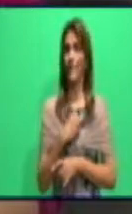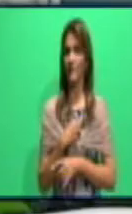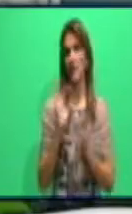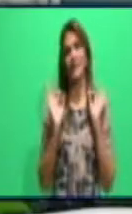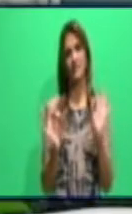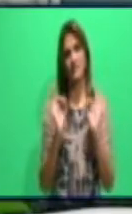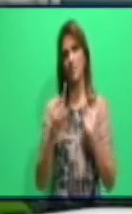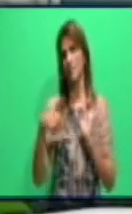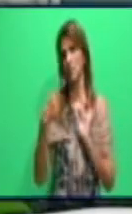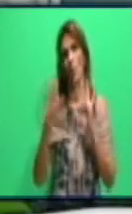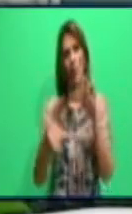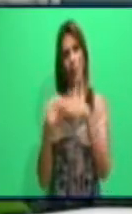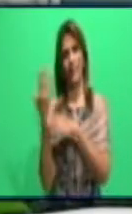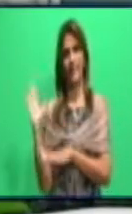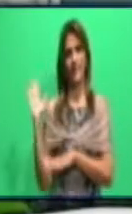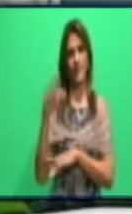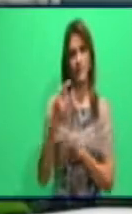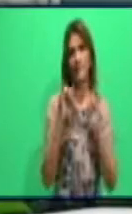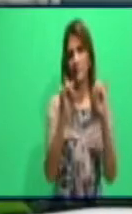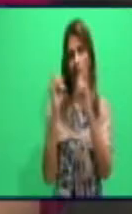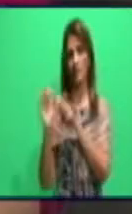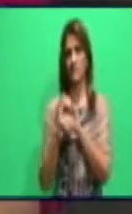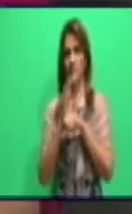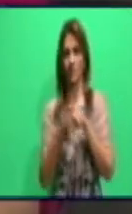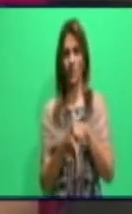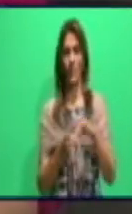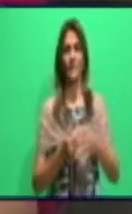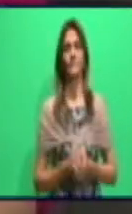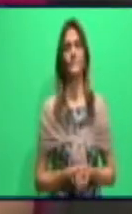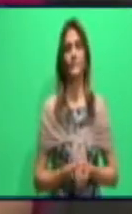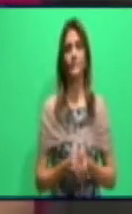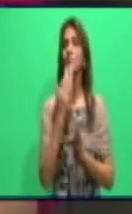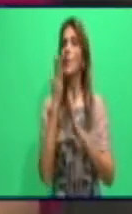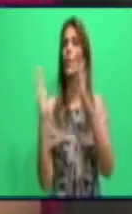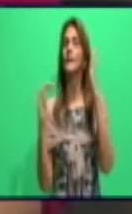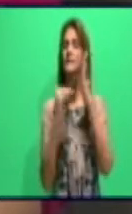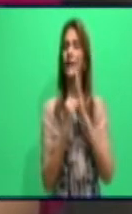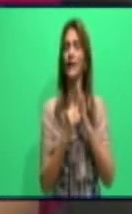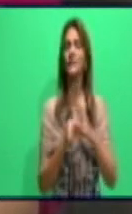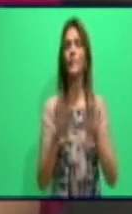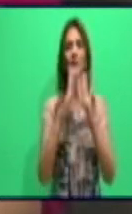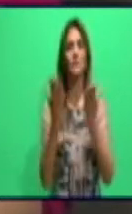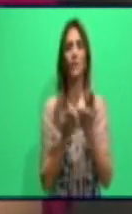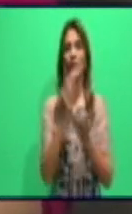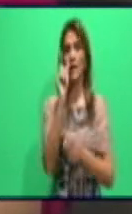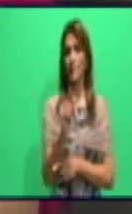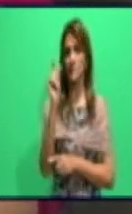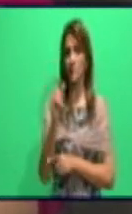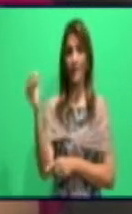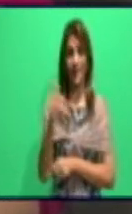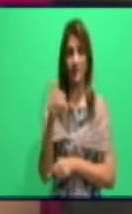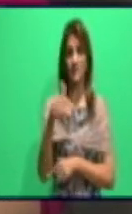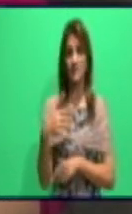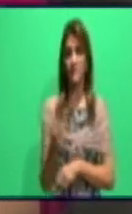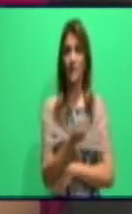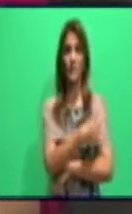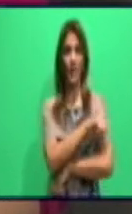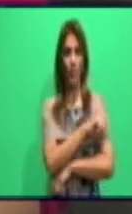Provincial de Salud. Doctora, buenas tardes. Sí, Yunel, buenas tardes para ti, para todos los presentes en el estudio y para todo el pueblo de